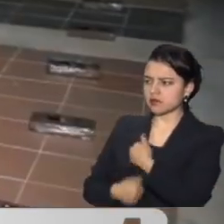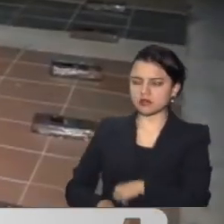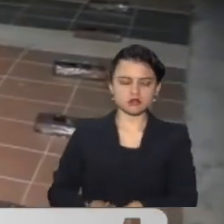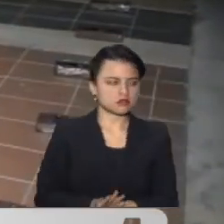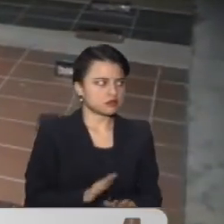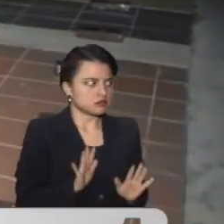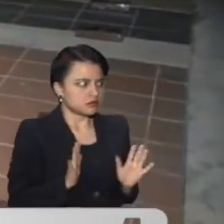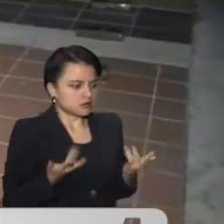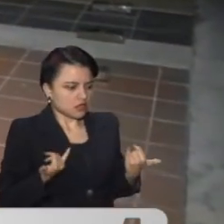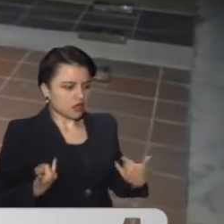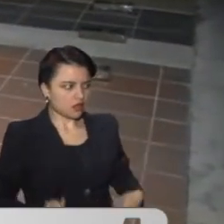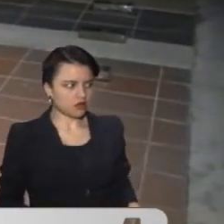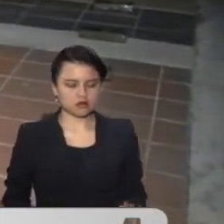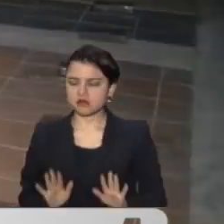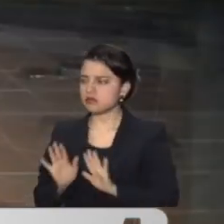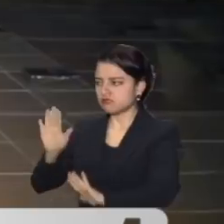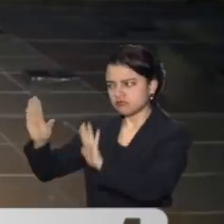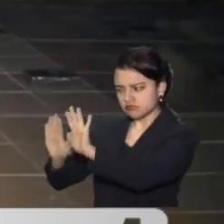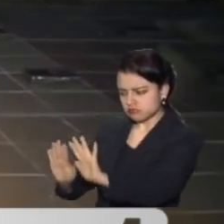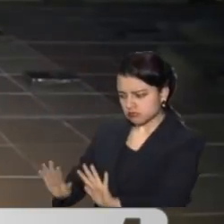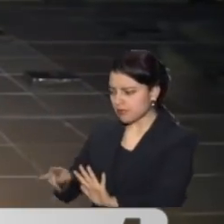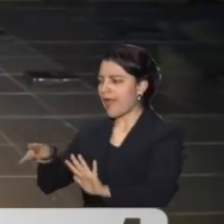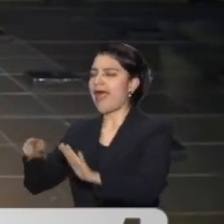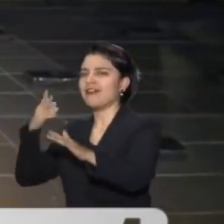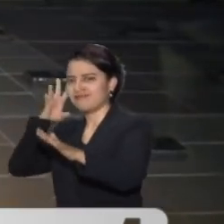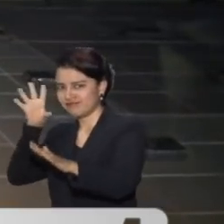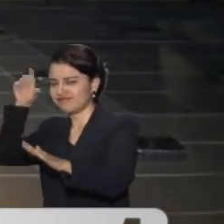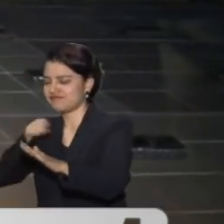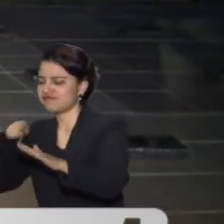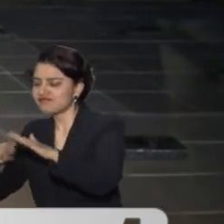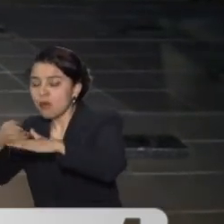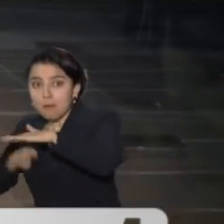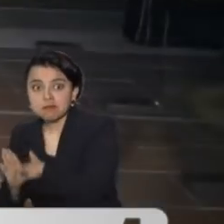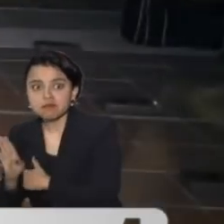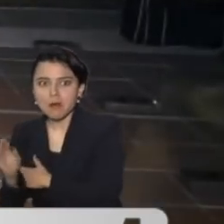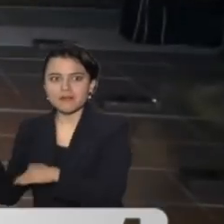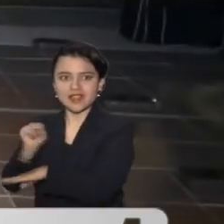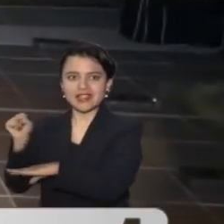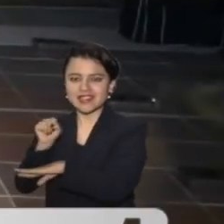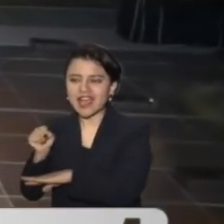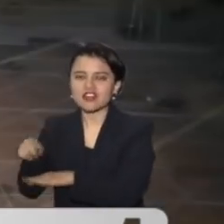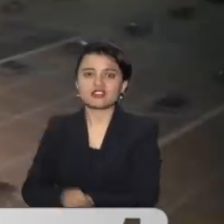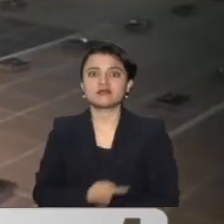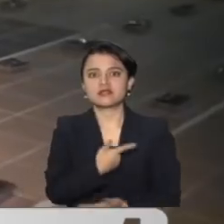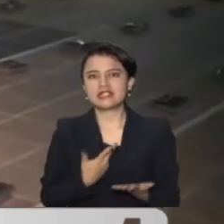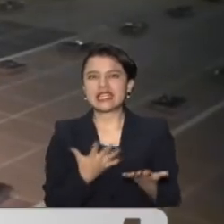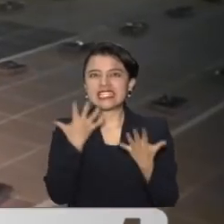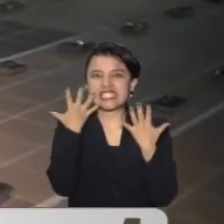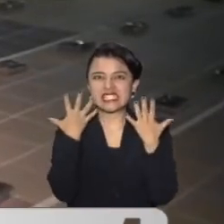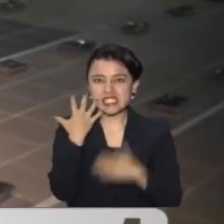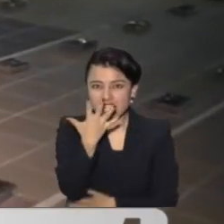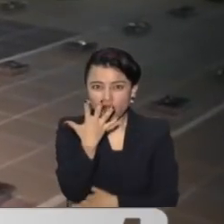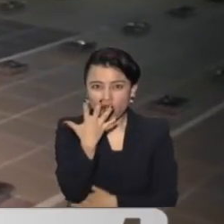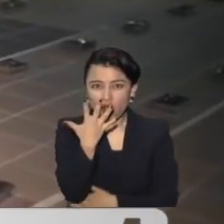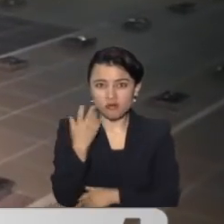de Cartagena se percataron que estas dos personas tenían al interior del vehículo 5 maletas donde ocultaban